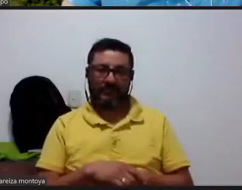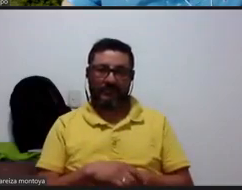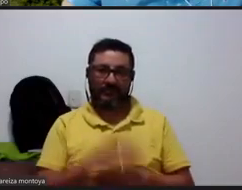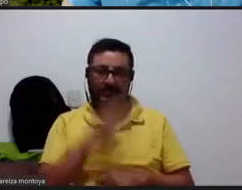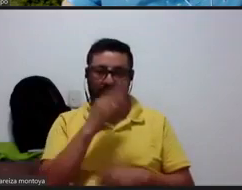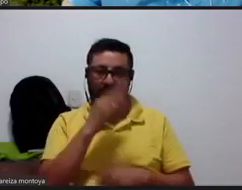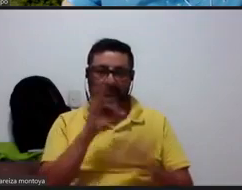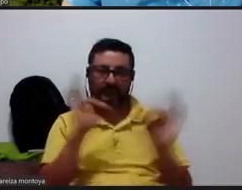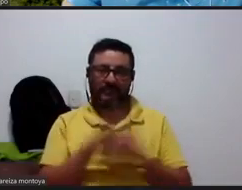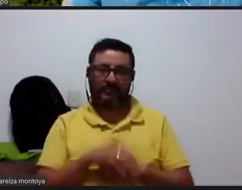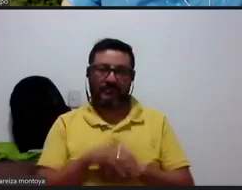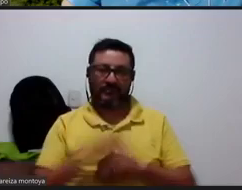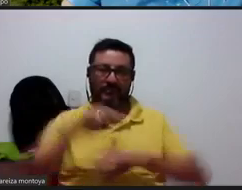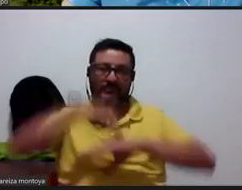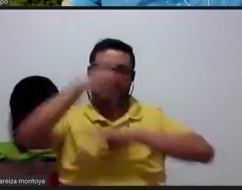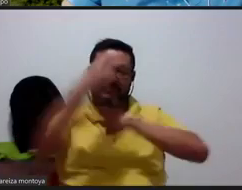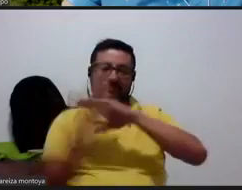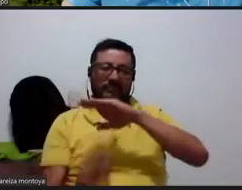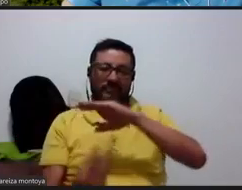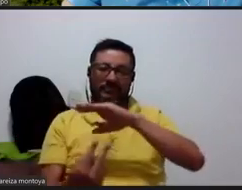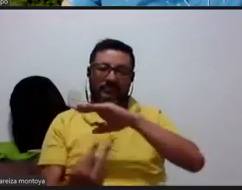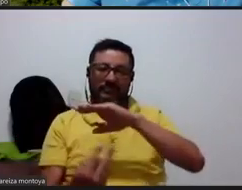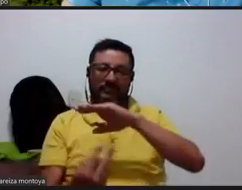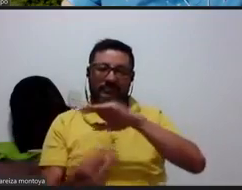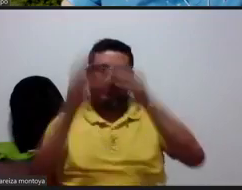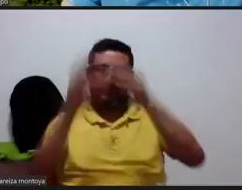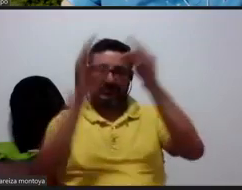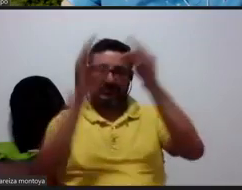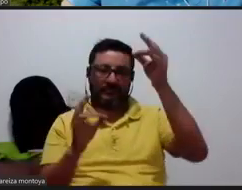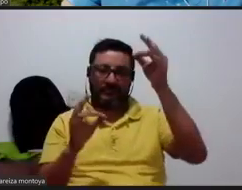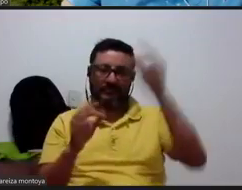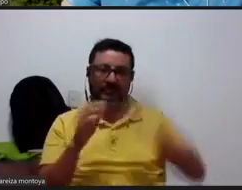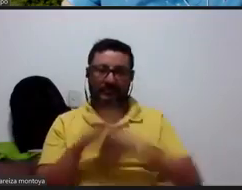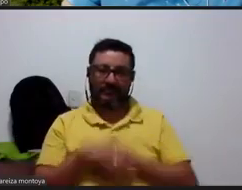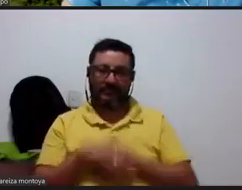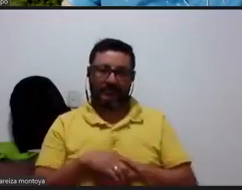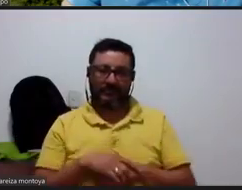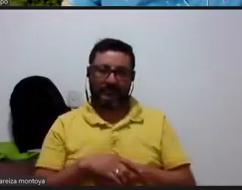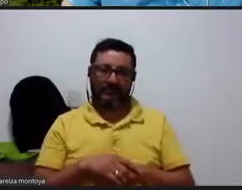a clavados y yo ya quería ir a unos Juegos Olímpicos, porque ese entrenador de gimnasia